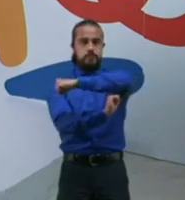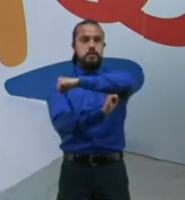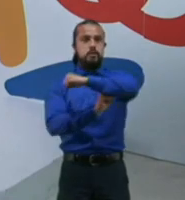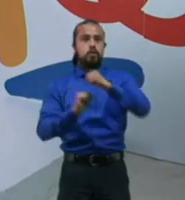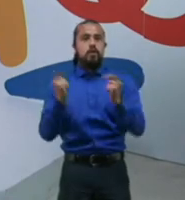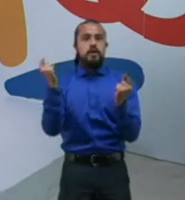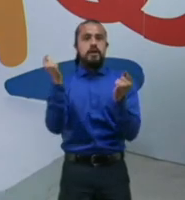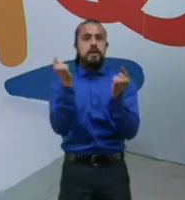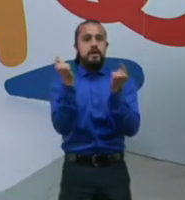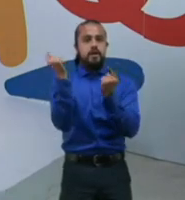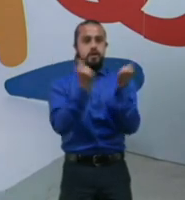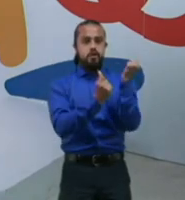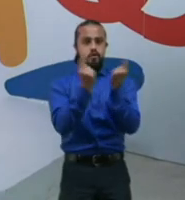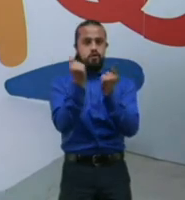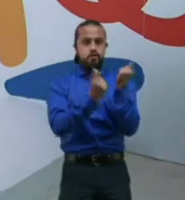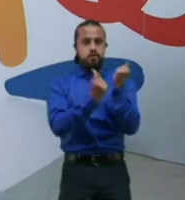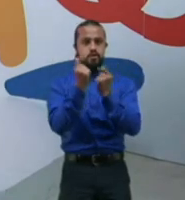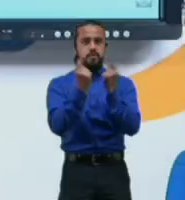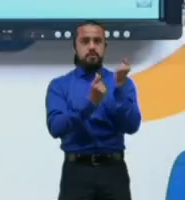país